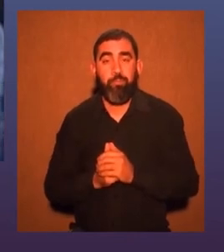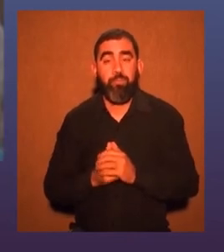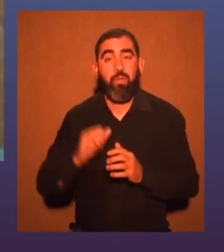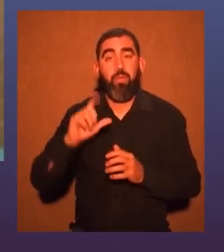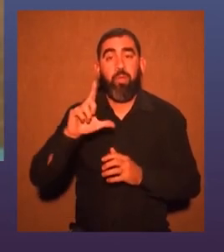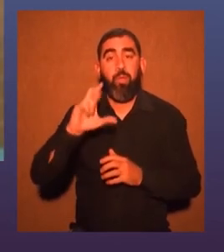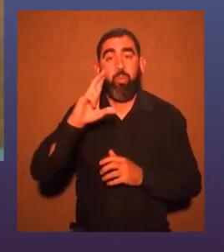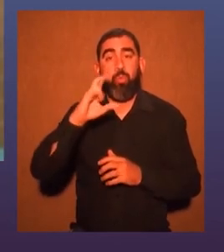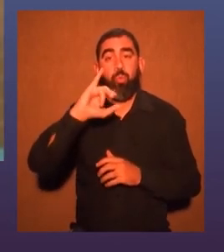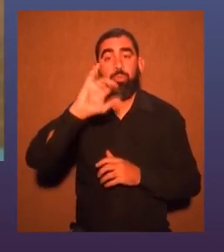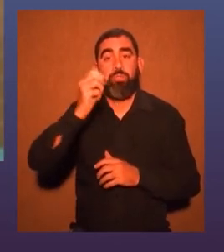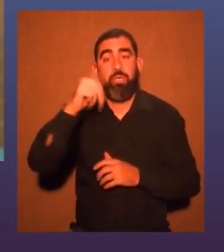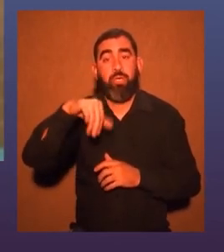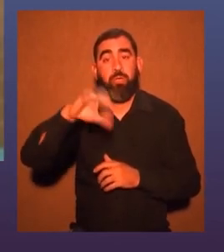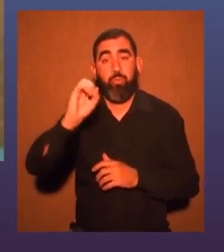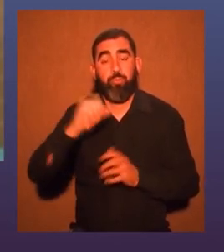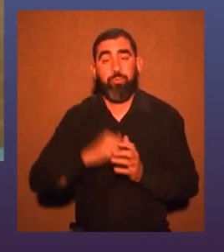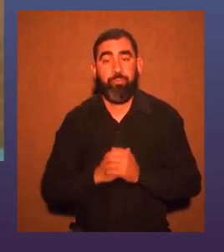¿Luciano?